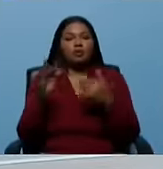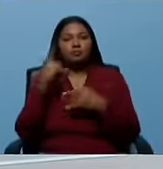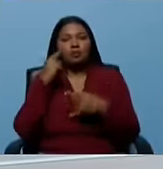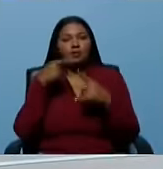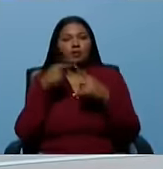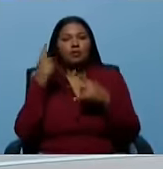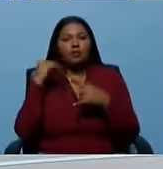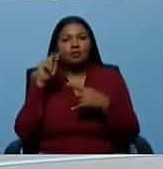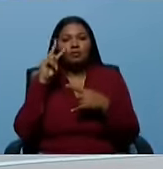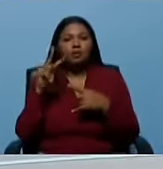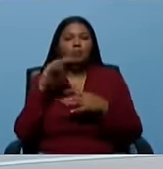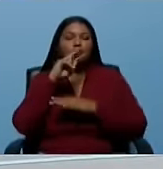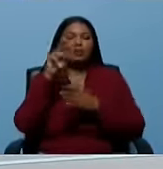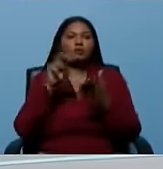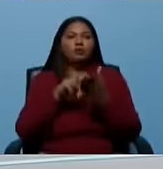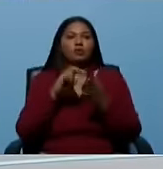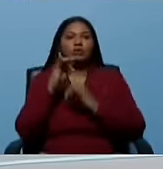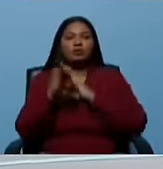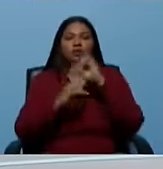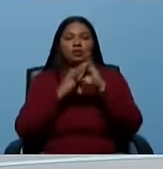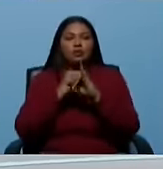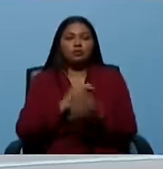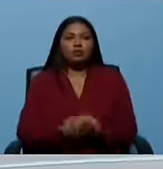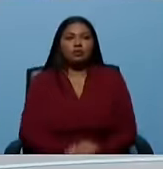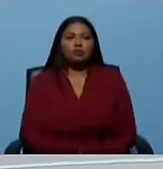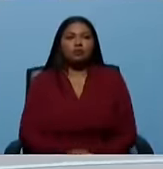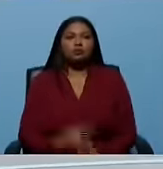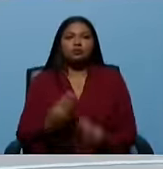tiene que ver con lo nacional y cuón internacional Así es Muchísimas gracias prof miren